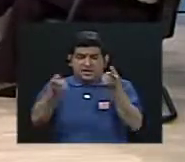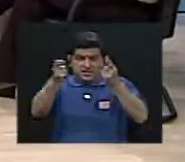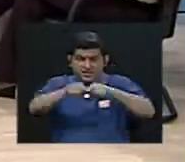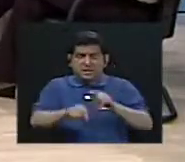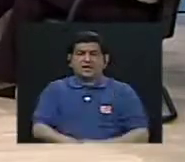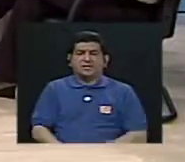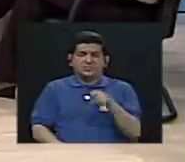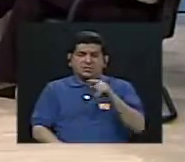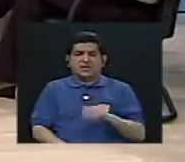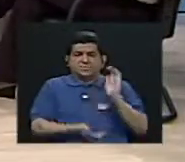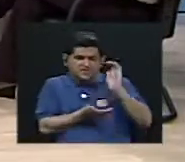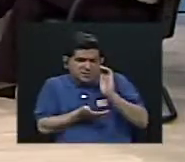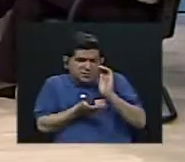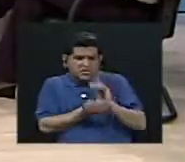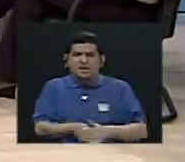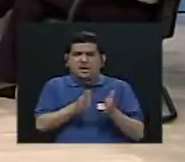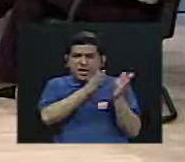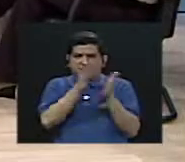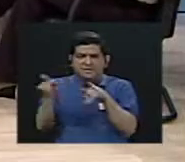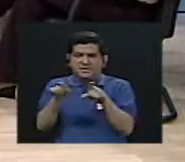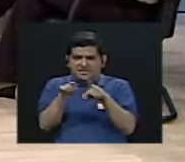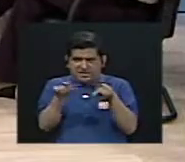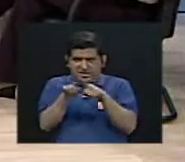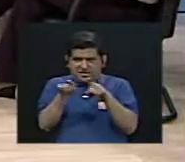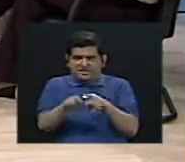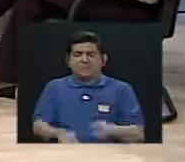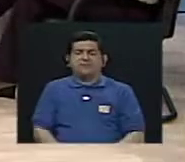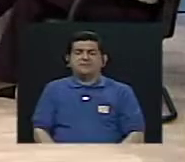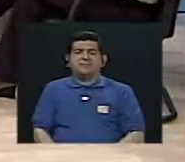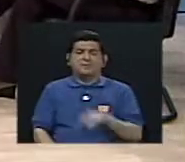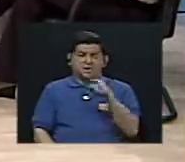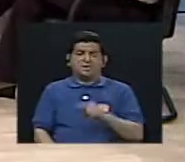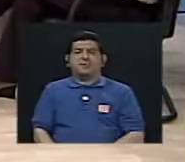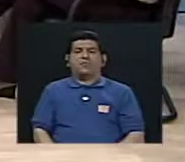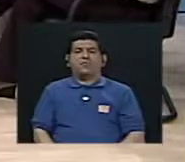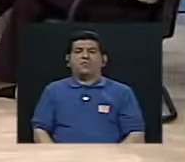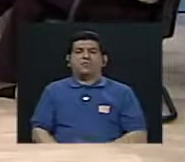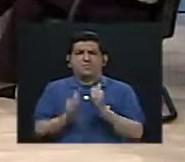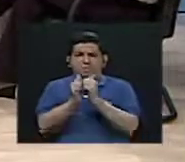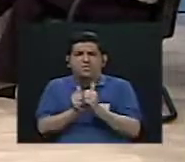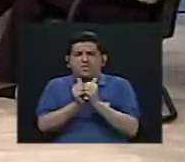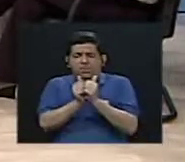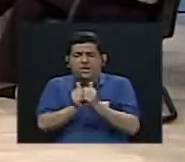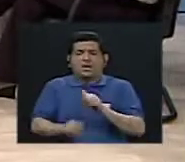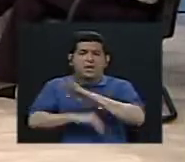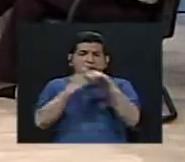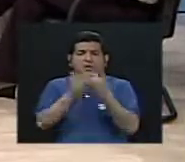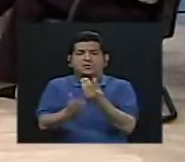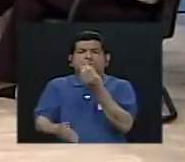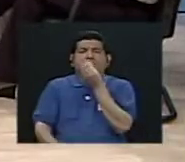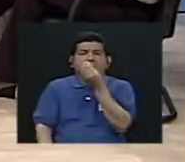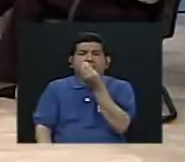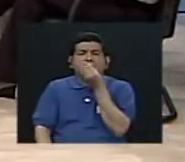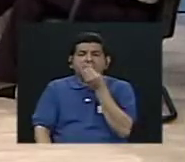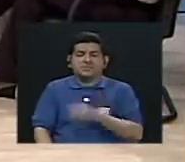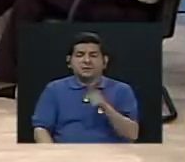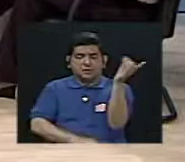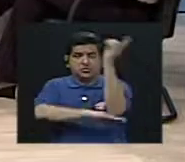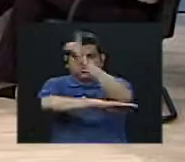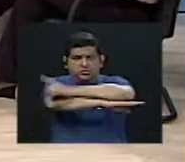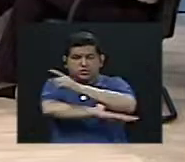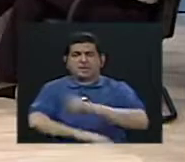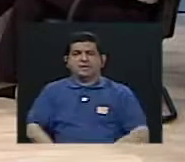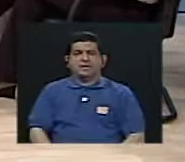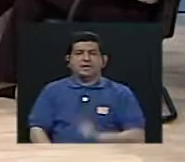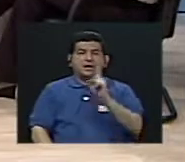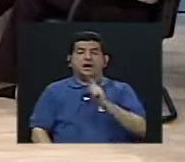a la muñequita, preparan también la yegüita y toda la alimentación además de ese día.